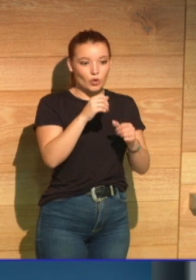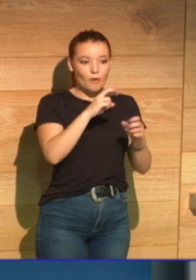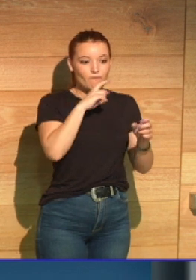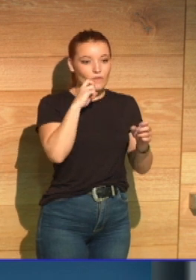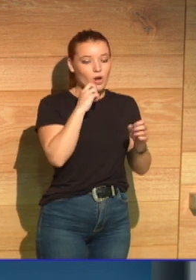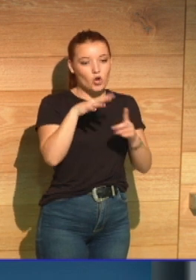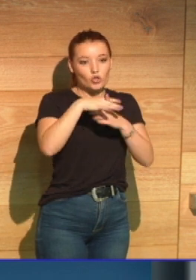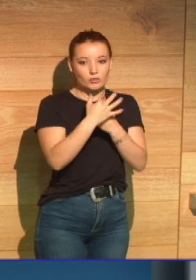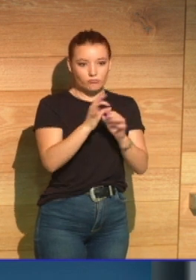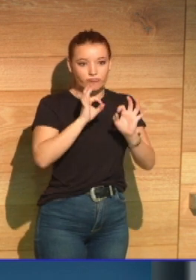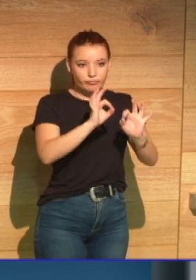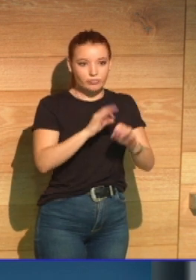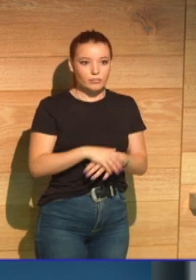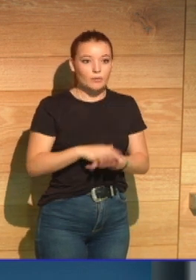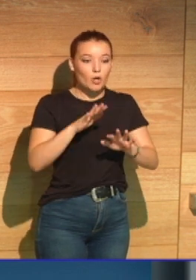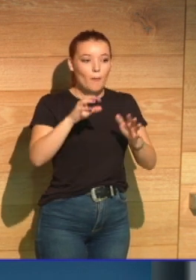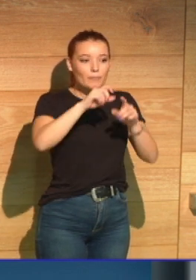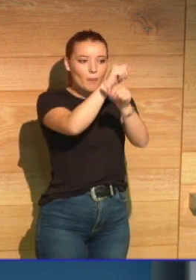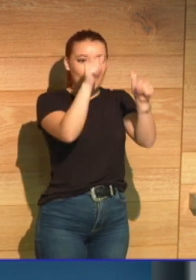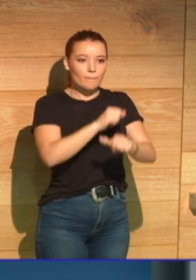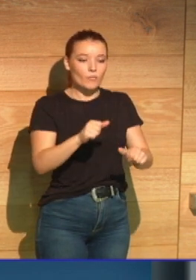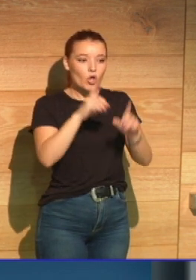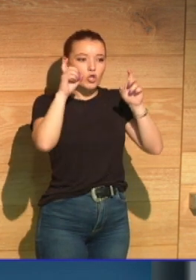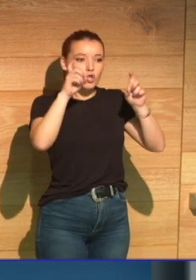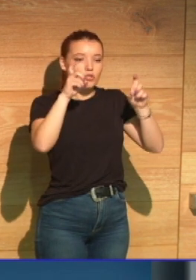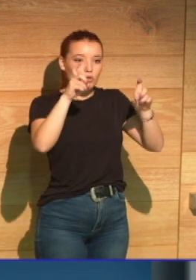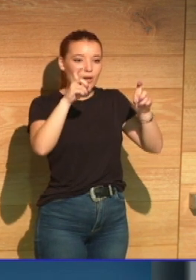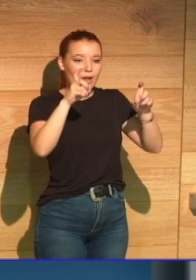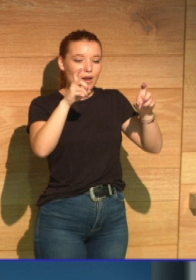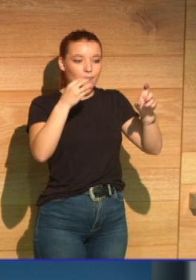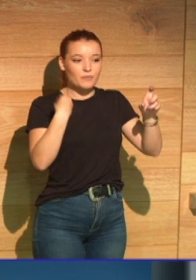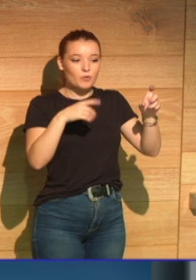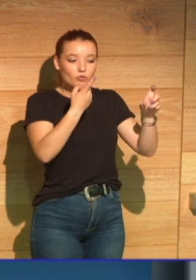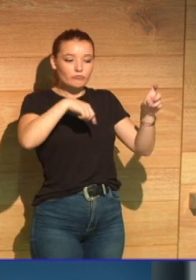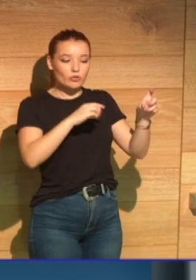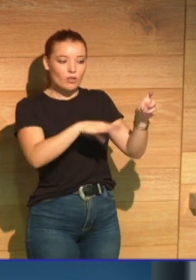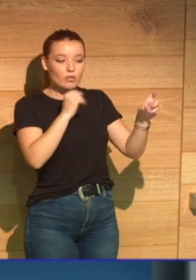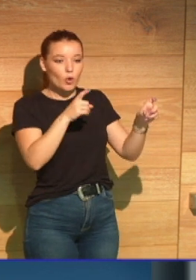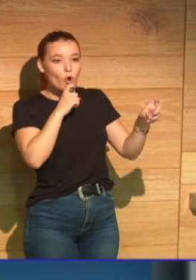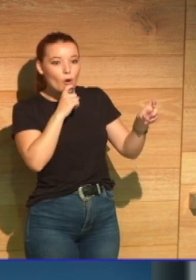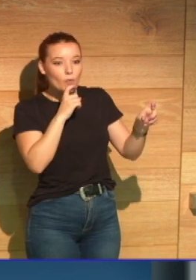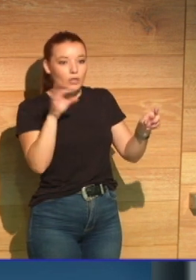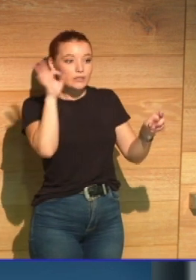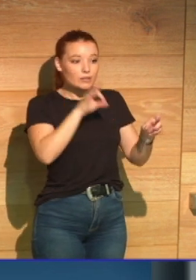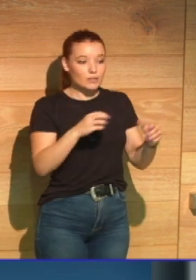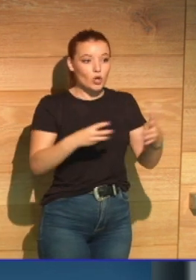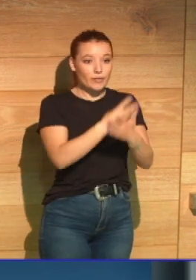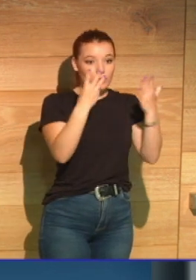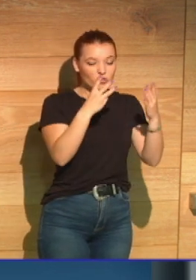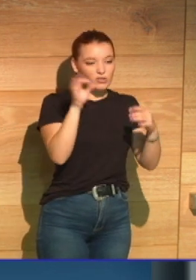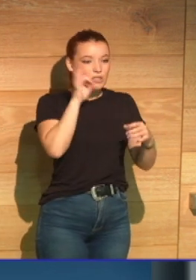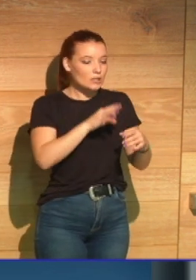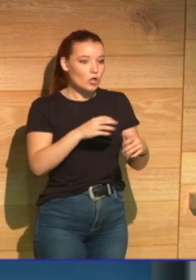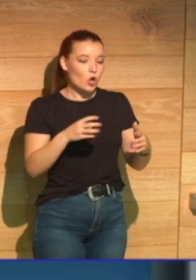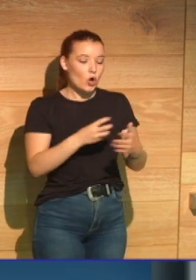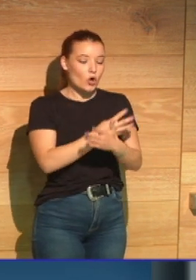discusión fuerte en el informe sobre el modelo escolar y cómo nos entendíamos en el contexto de la escuela que había nacido en el siglo XVIII y XIX. En